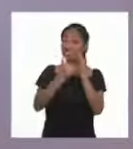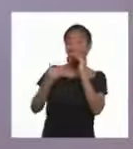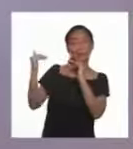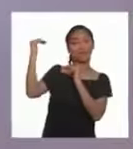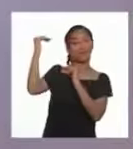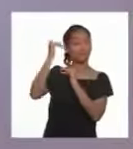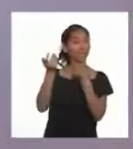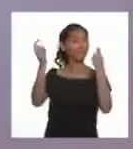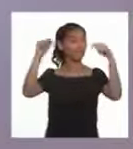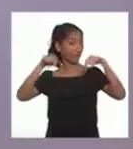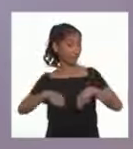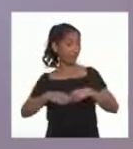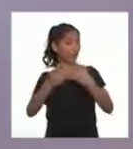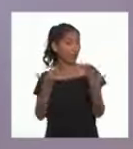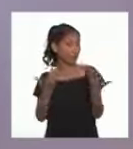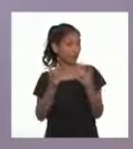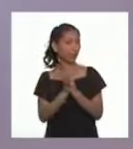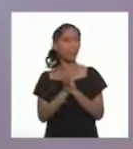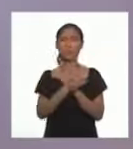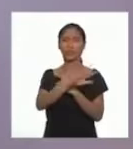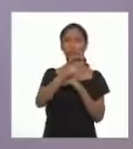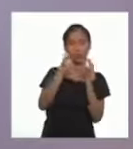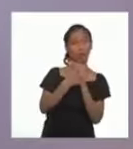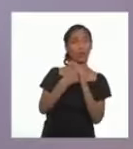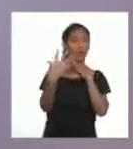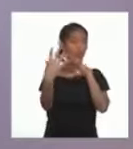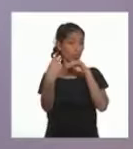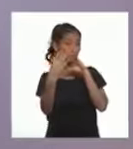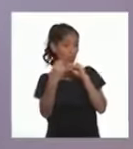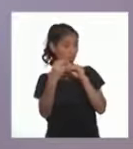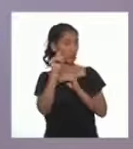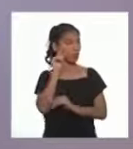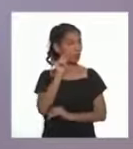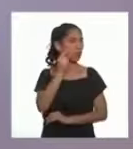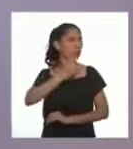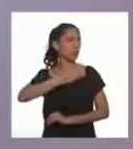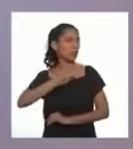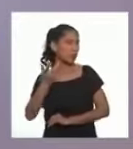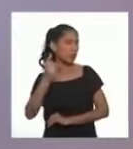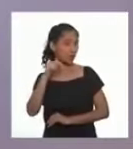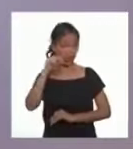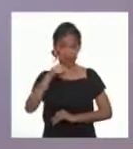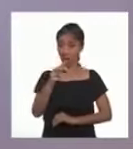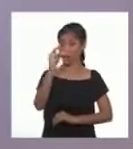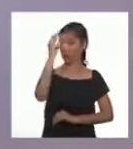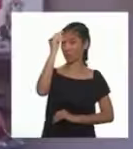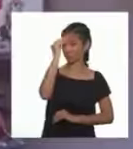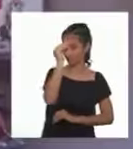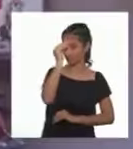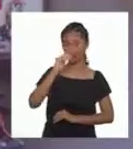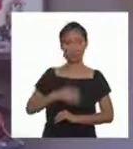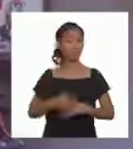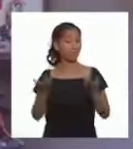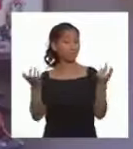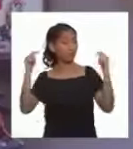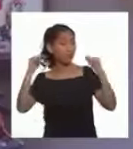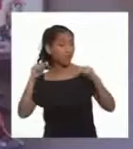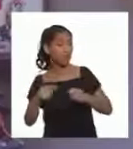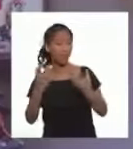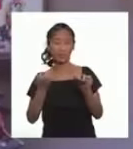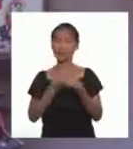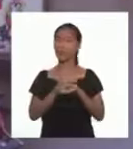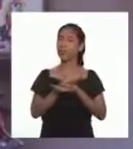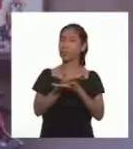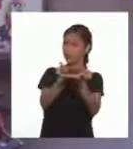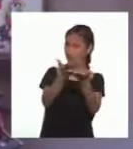Adultos en Casa, este es un espacio en el que vamos a conversar un poquito sobre lo que hemos tratado en el programa. Hoy queremos